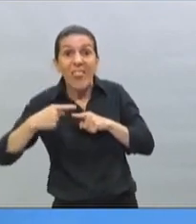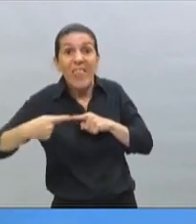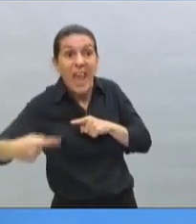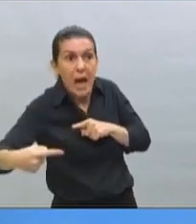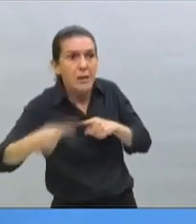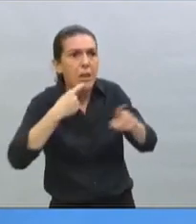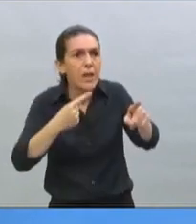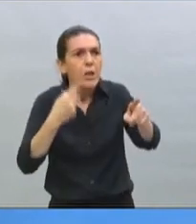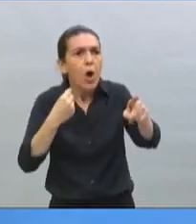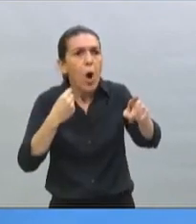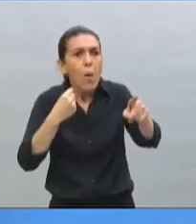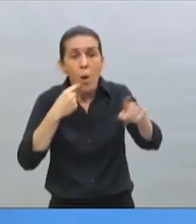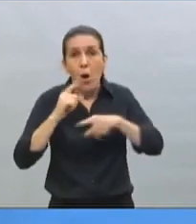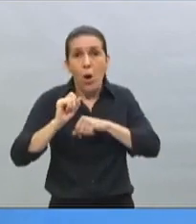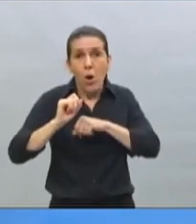primera